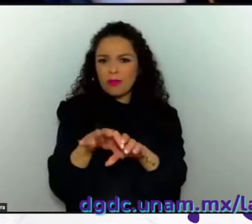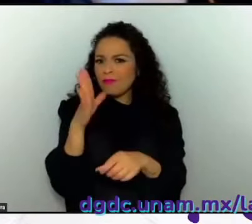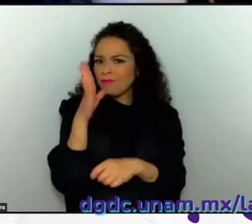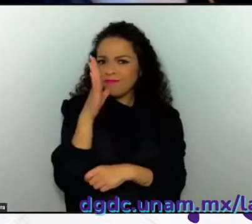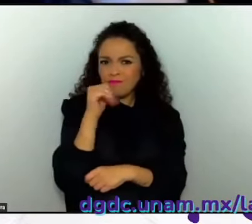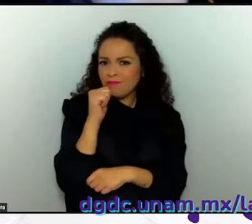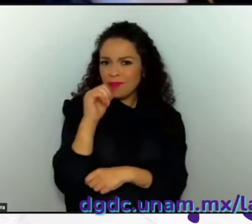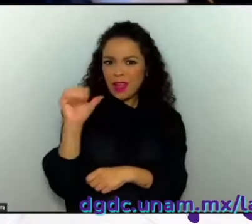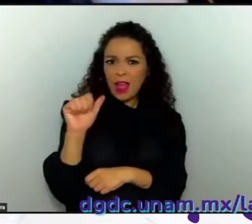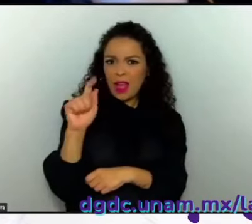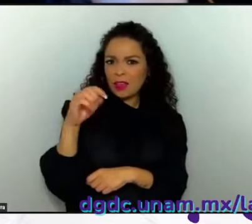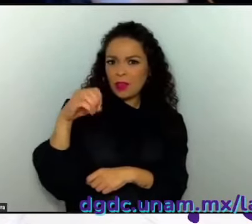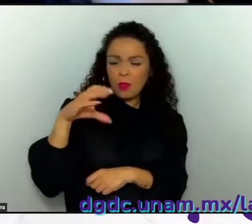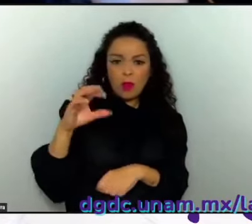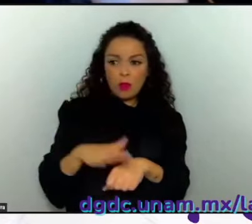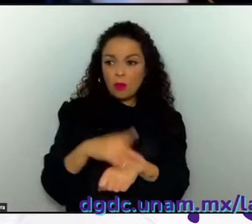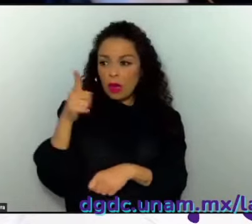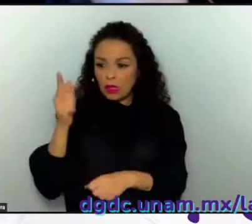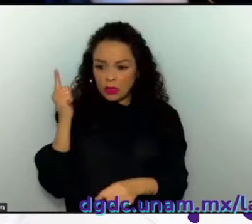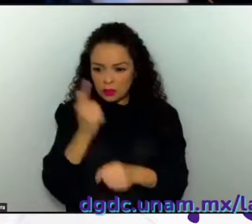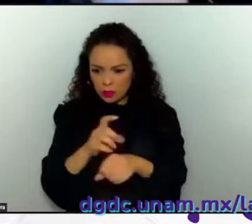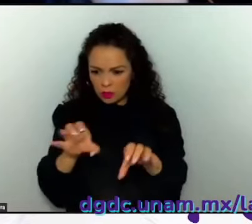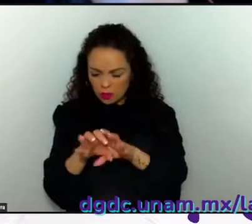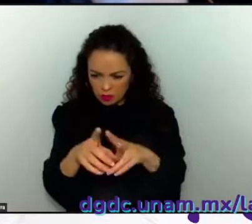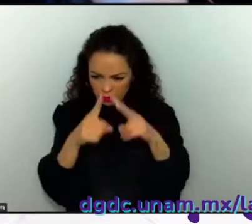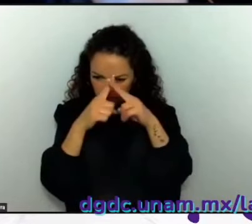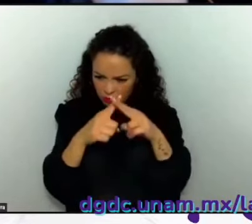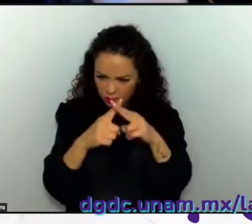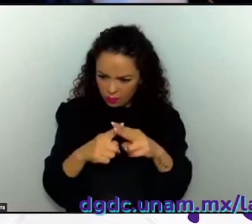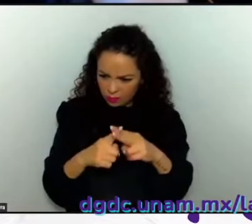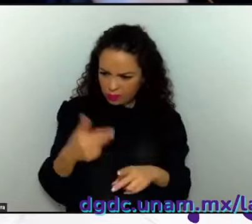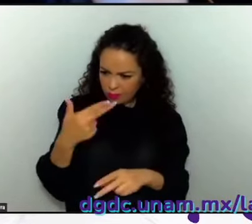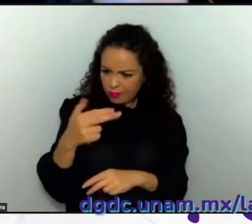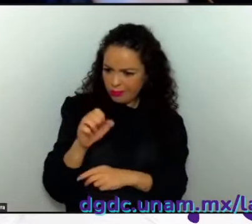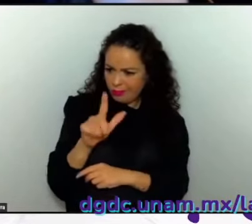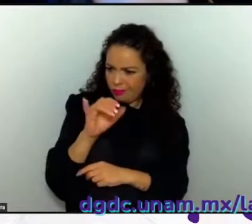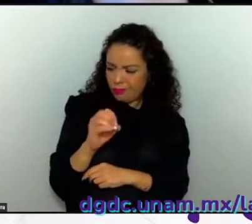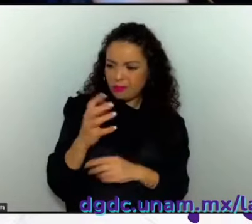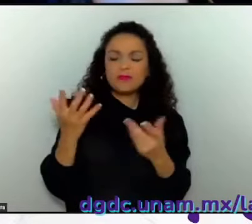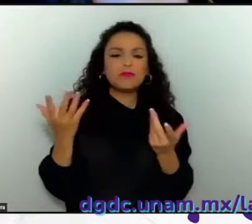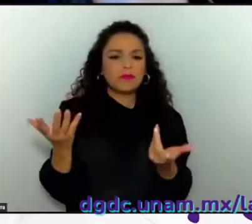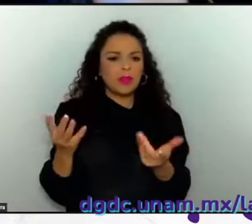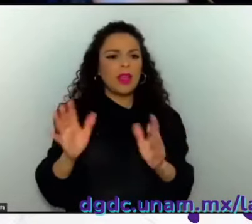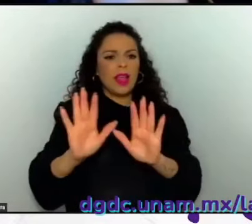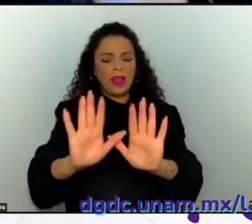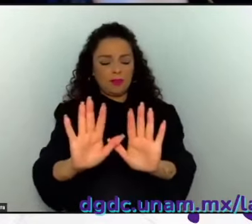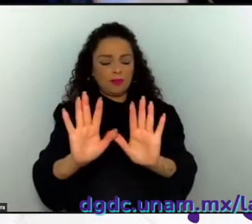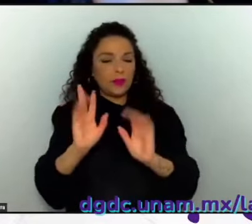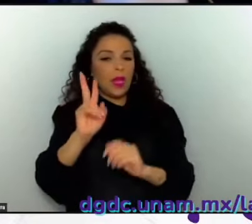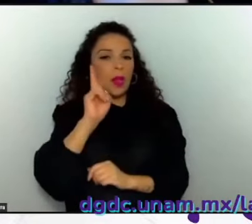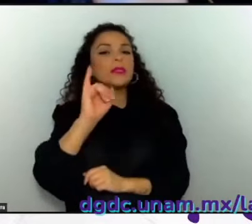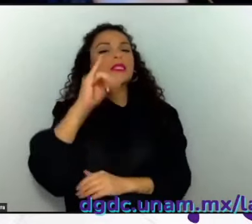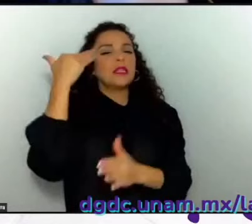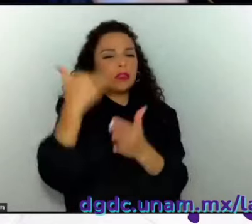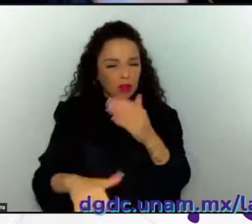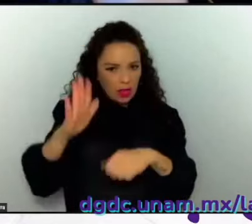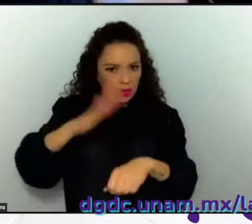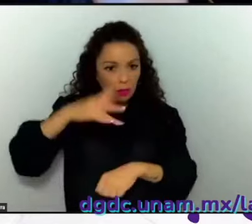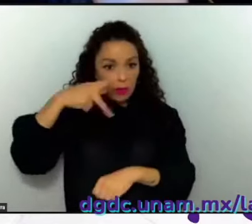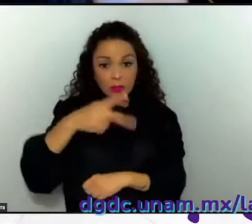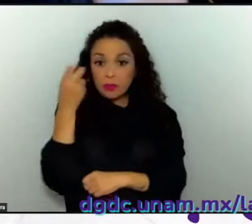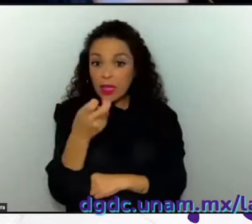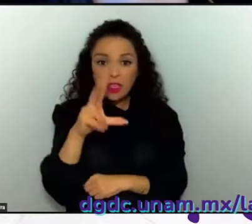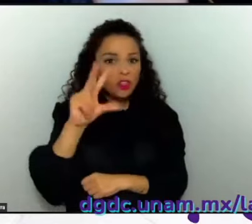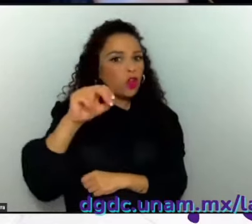echaba a perder el cálculo del helio que funcionaba muy bien con las observaciones. Entonces, a partir de los 80, la gente dijo, bueno, sí falta mucha materia, pero esa materia no pueden ser